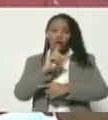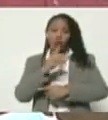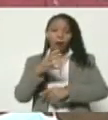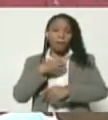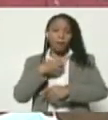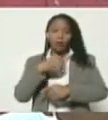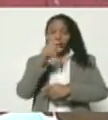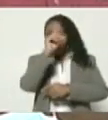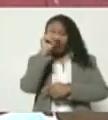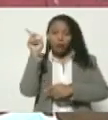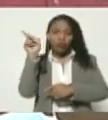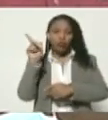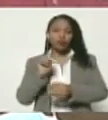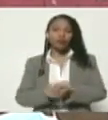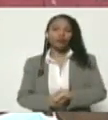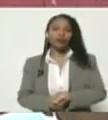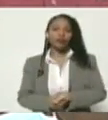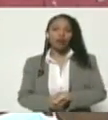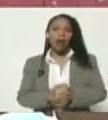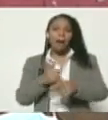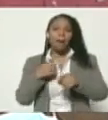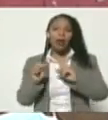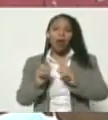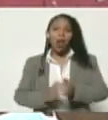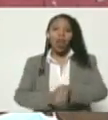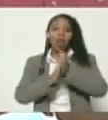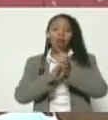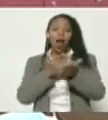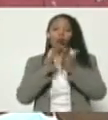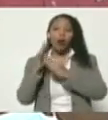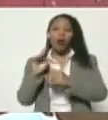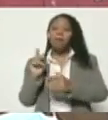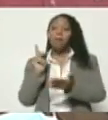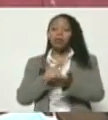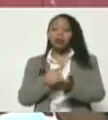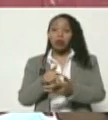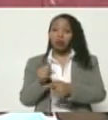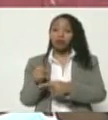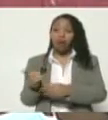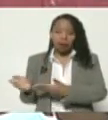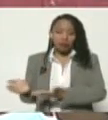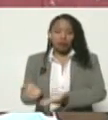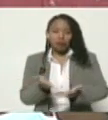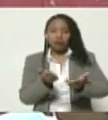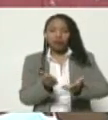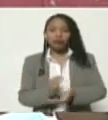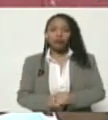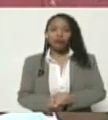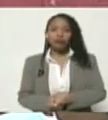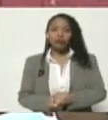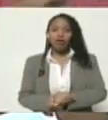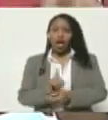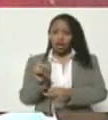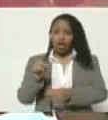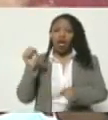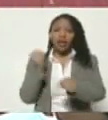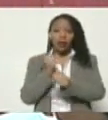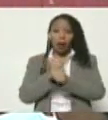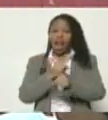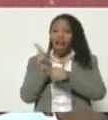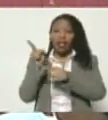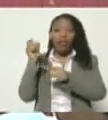PSUV, pero tiene un liderazgo en la comunidad y los han postulado. Y lo han postulado, no vale, el que trabaja aquí es